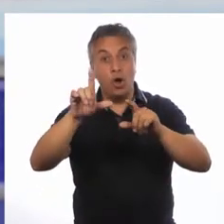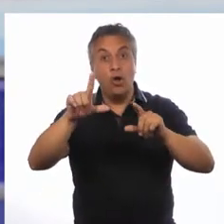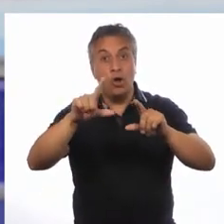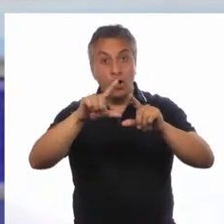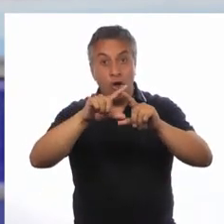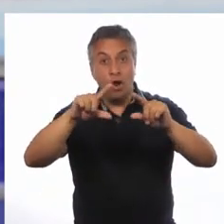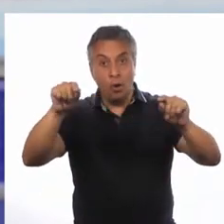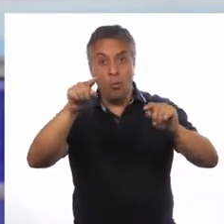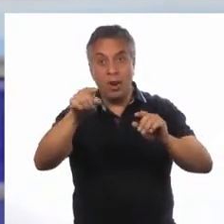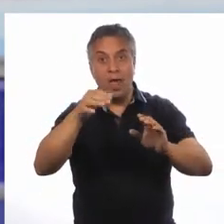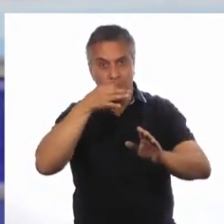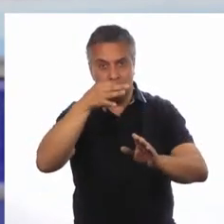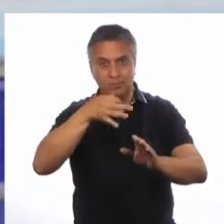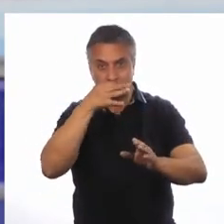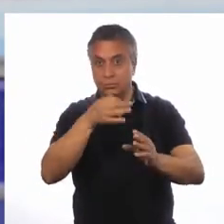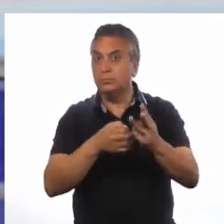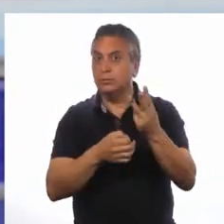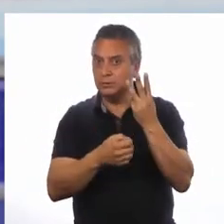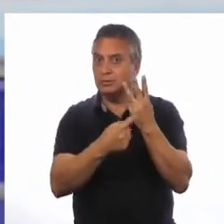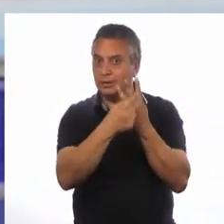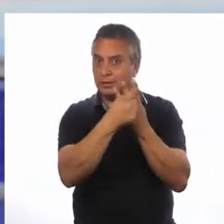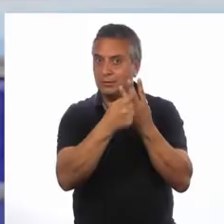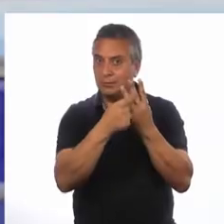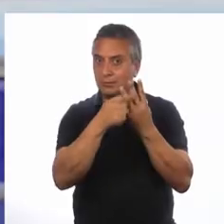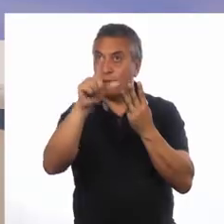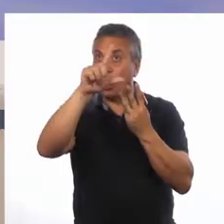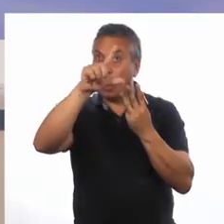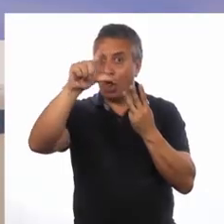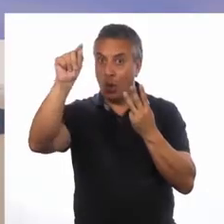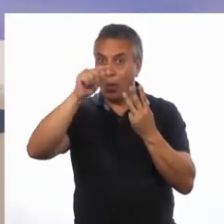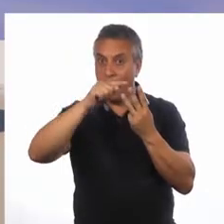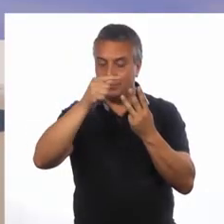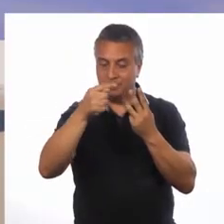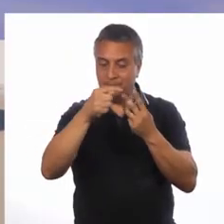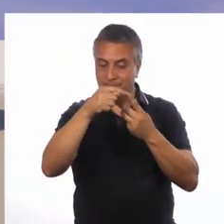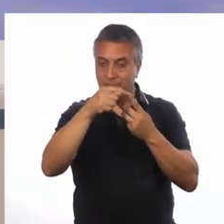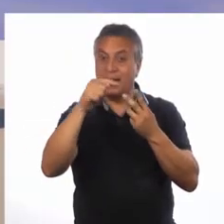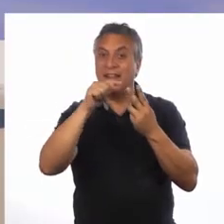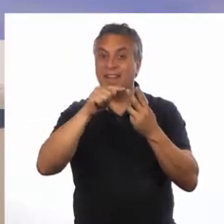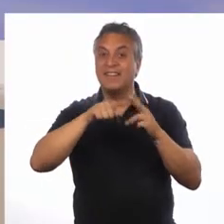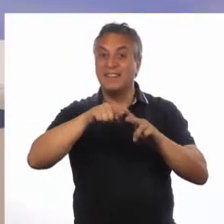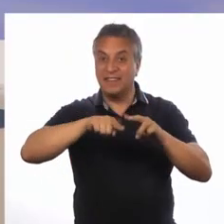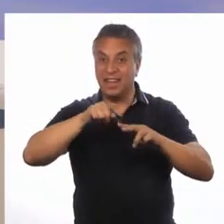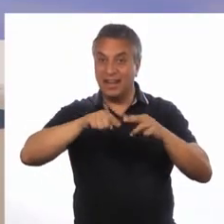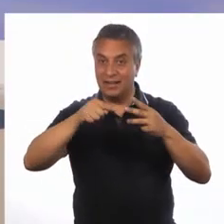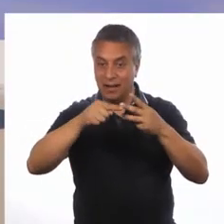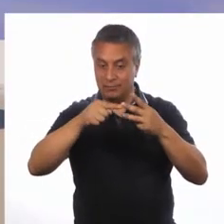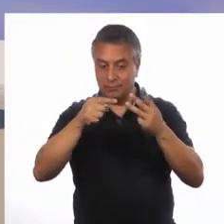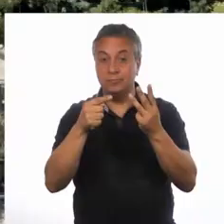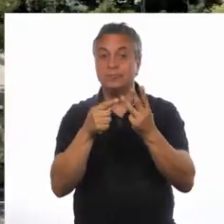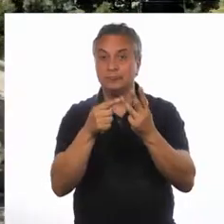de una historia contada por tres protagonistas: la luna, la Tierra y el Sol.